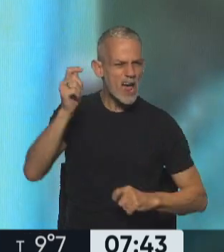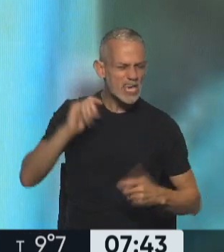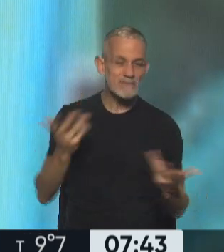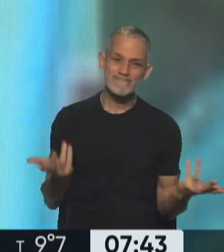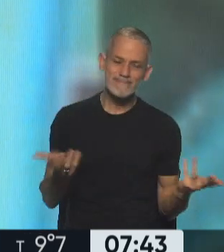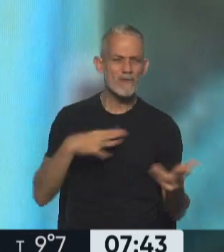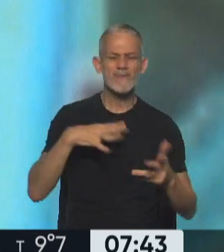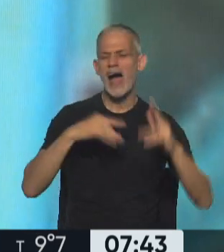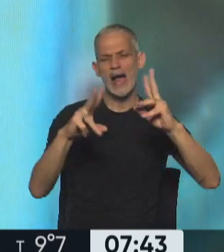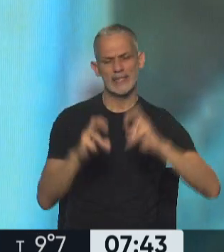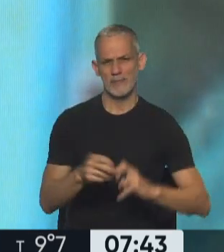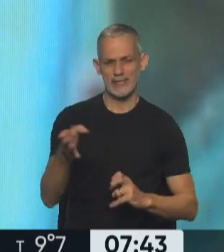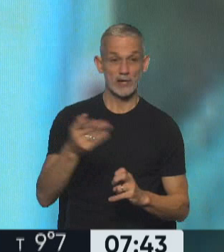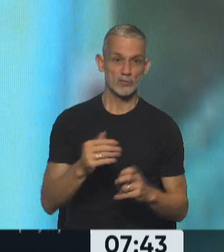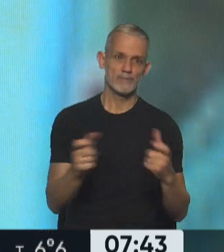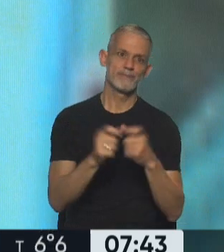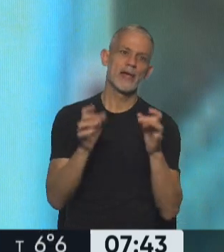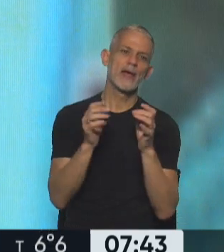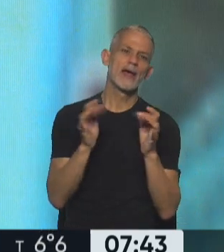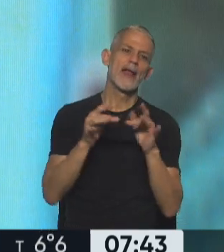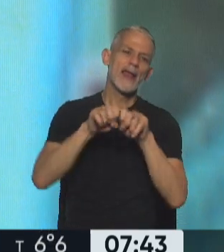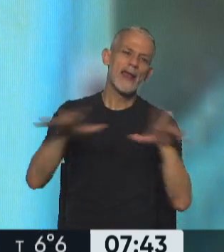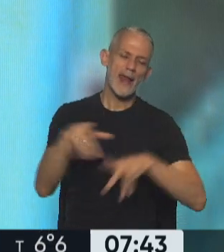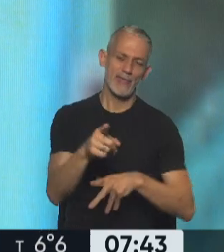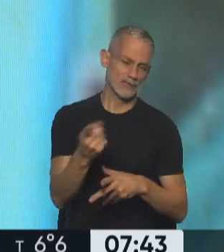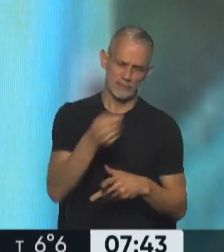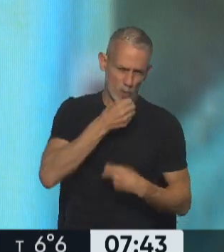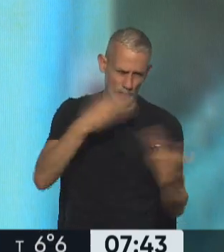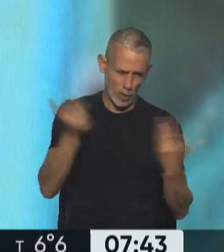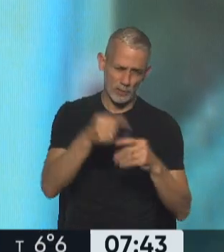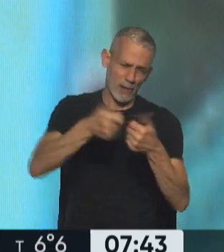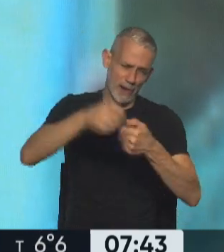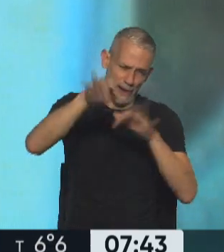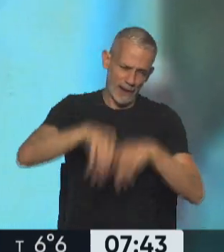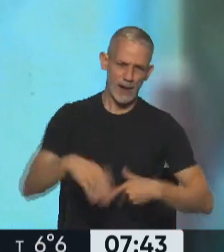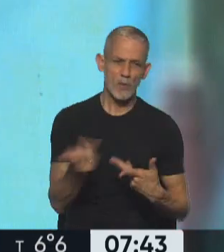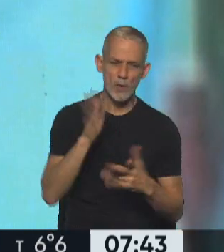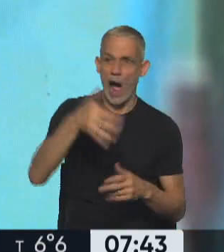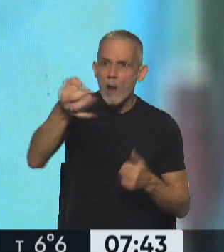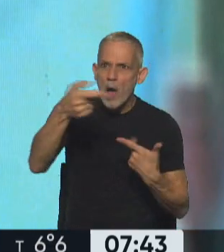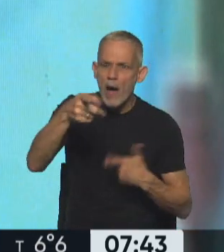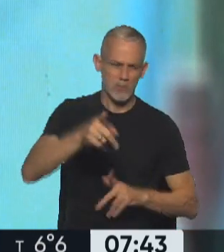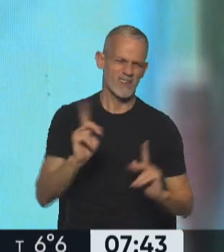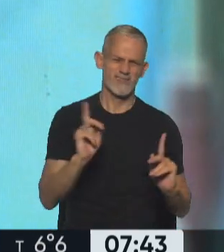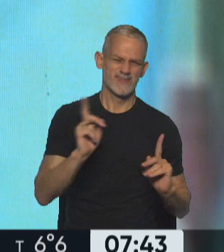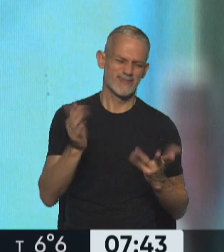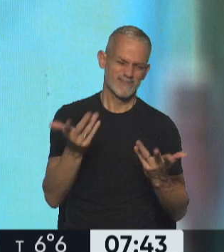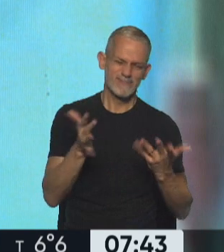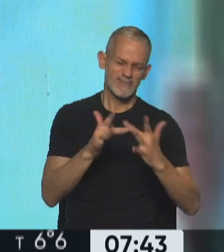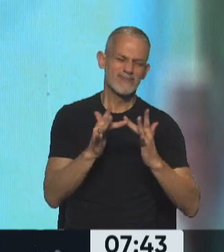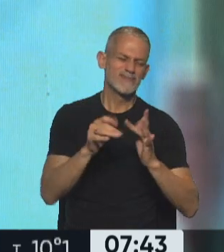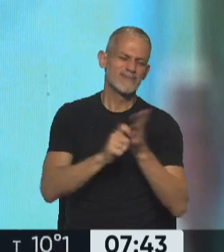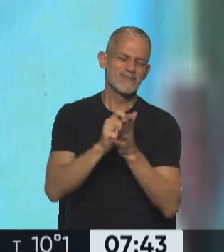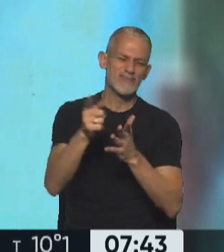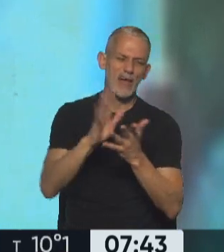por investigarse. También las redes sociales son muy permeables a decir cualquier cosa, entonces también no todo se puede tomar en serio, pero también las redes sociales son un